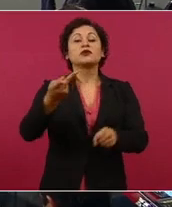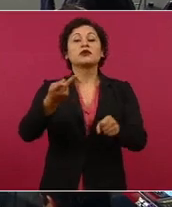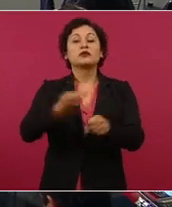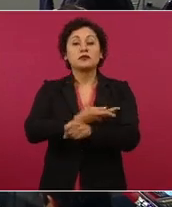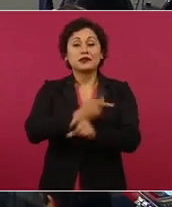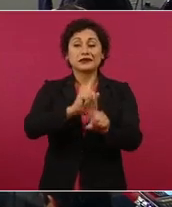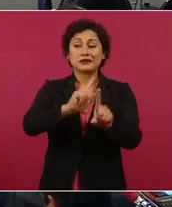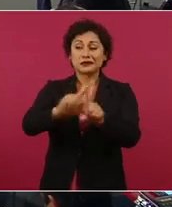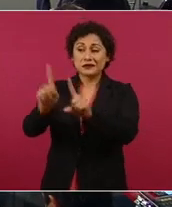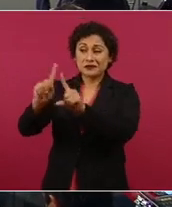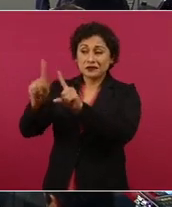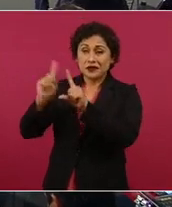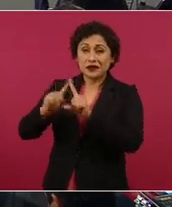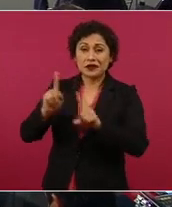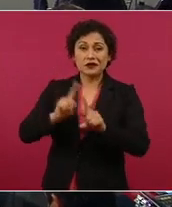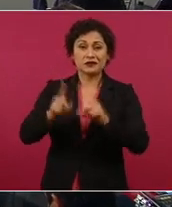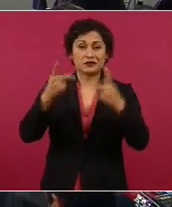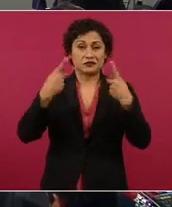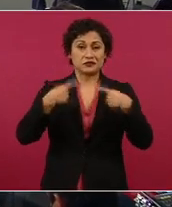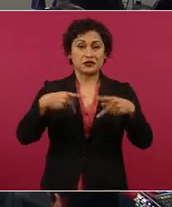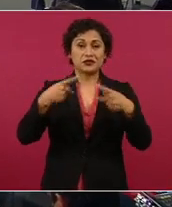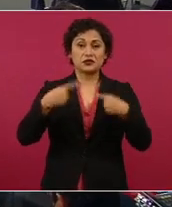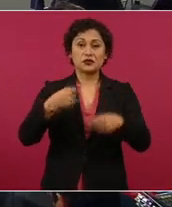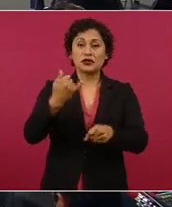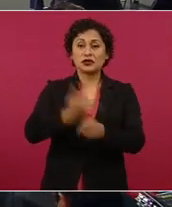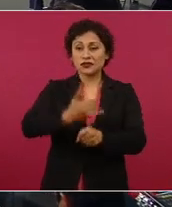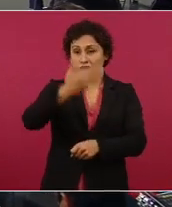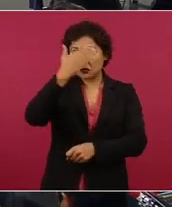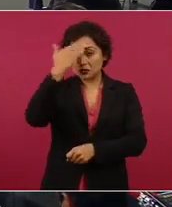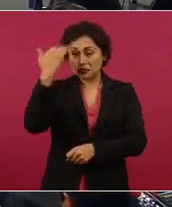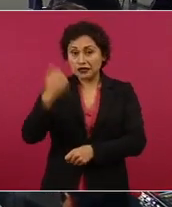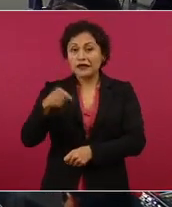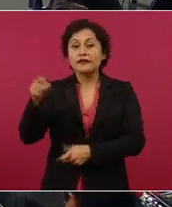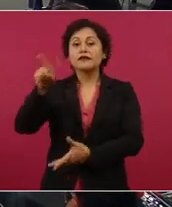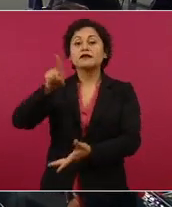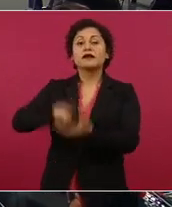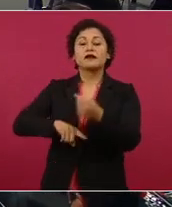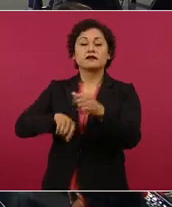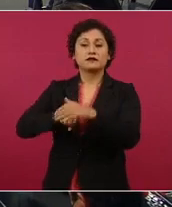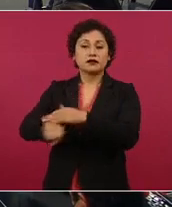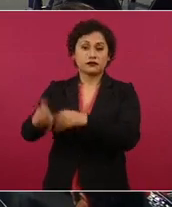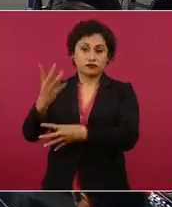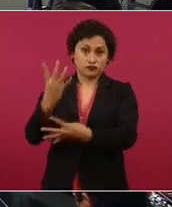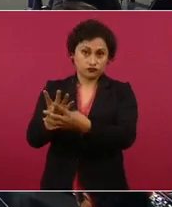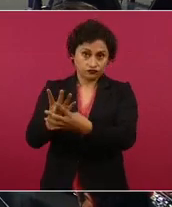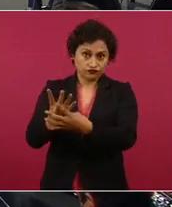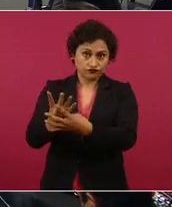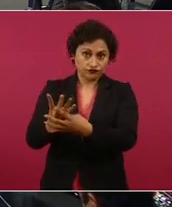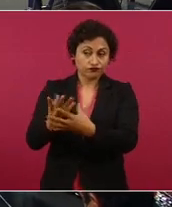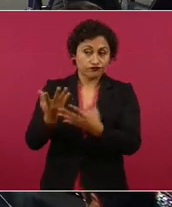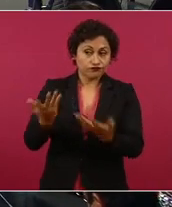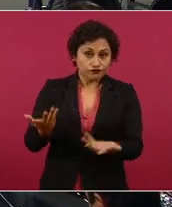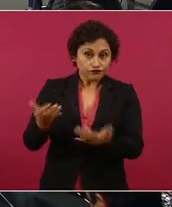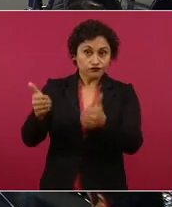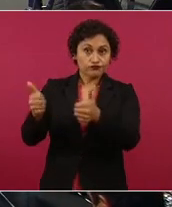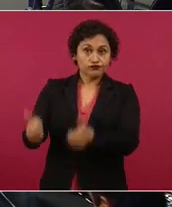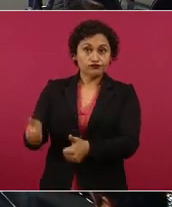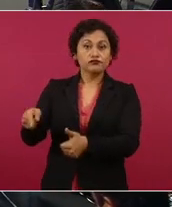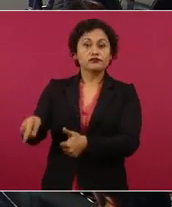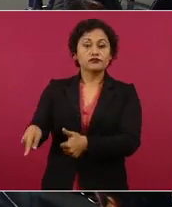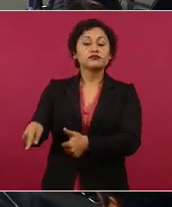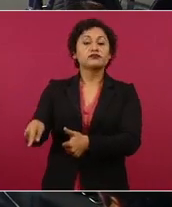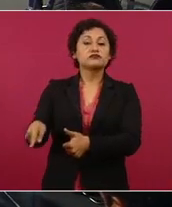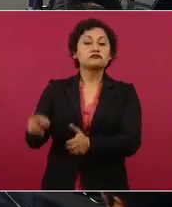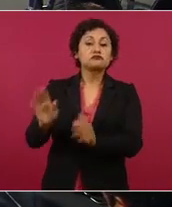casos que existen de personas inocentes detenidas y están por prisión